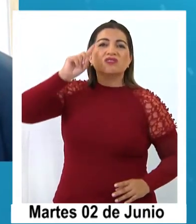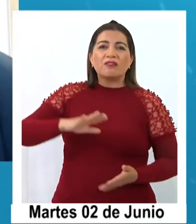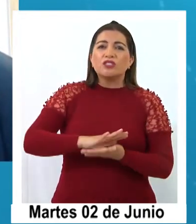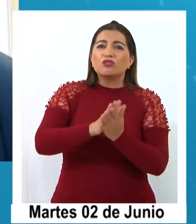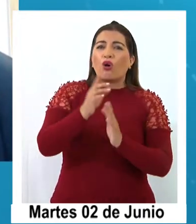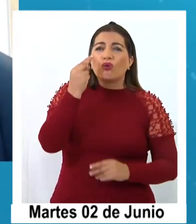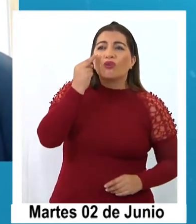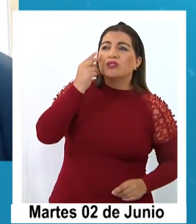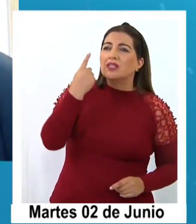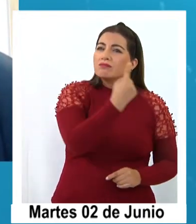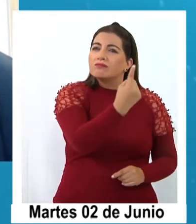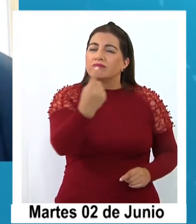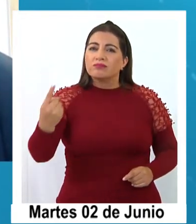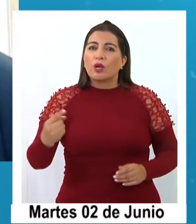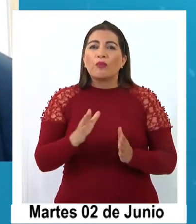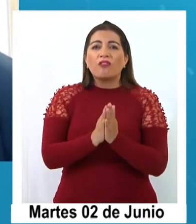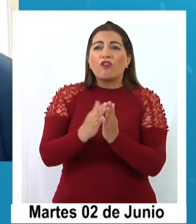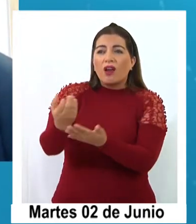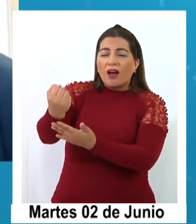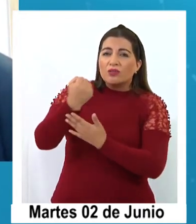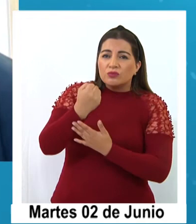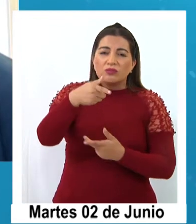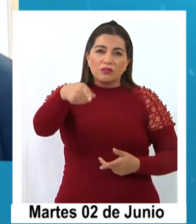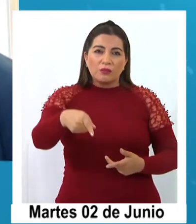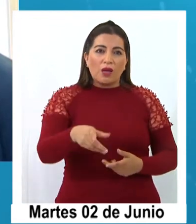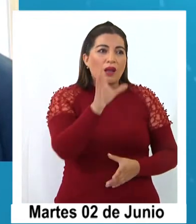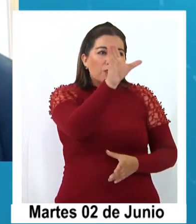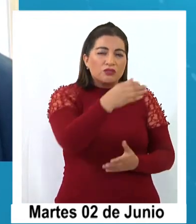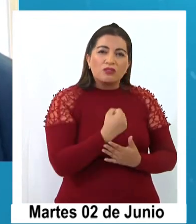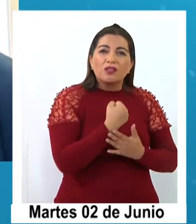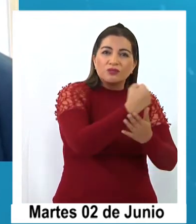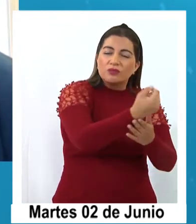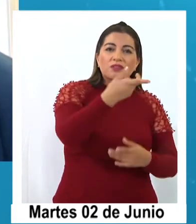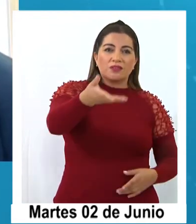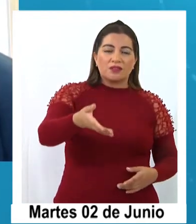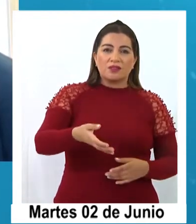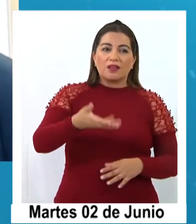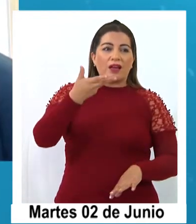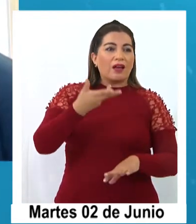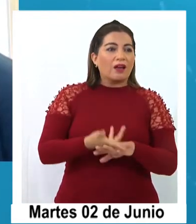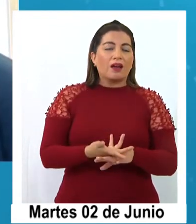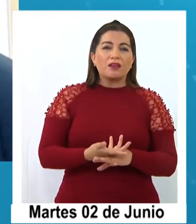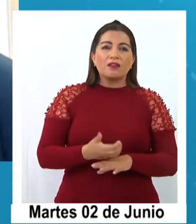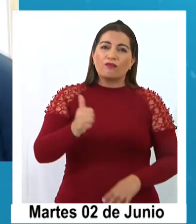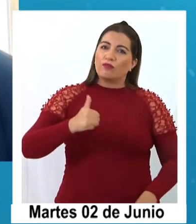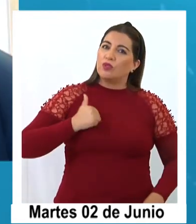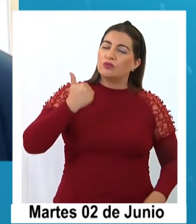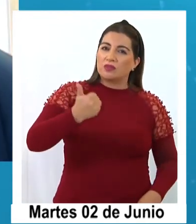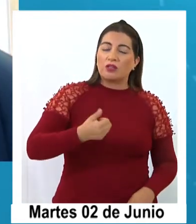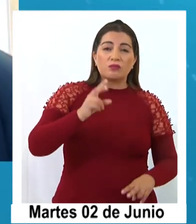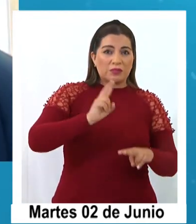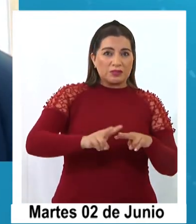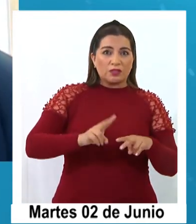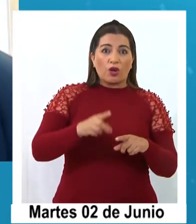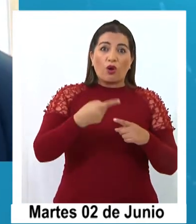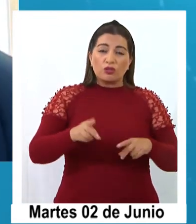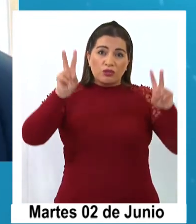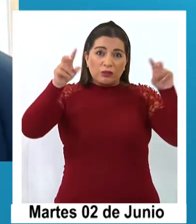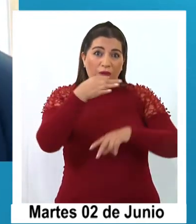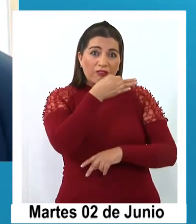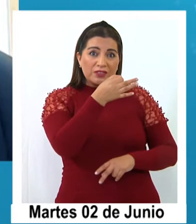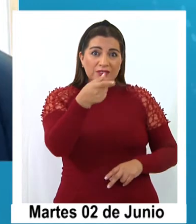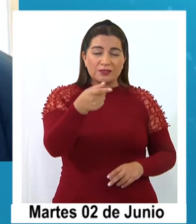conoce a todos los vecinos. Entonces, pucha, ayúdenme a ubicar a estas personas, se puede, ya hay personal disponible para hacerlo. Otra cosa que quería